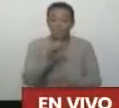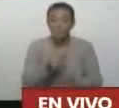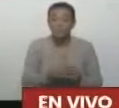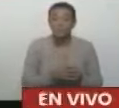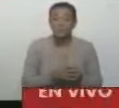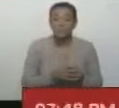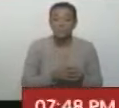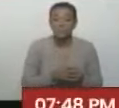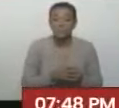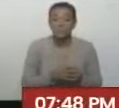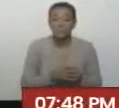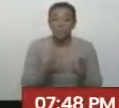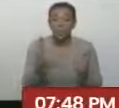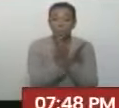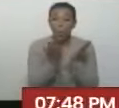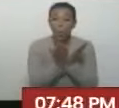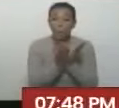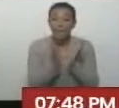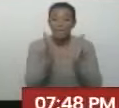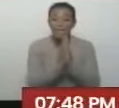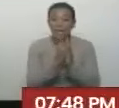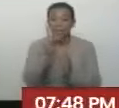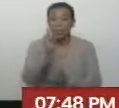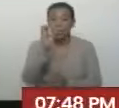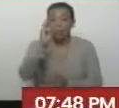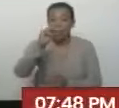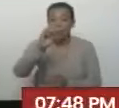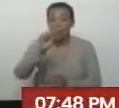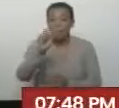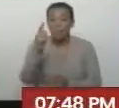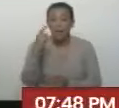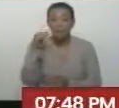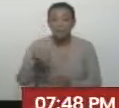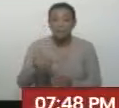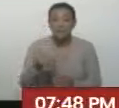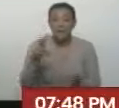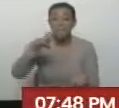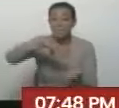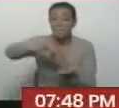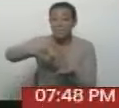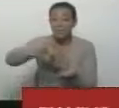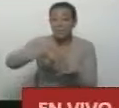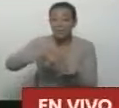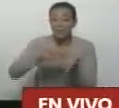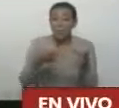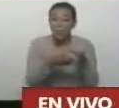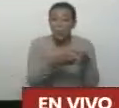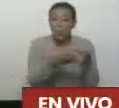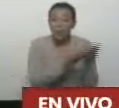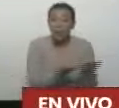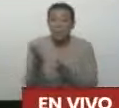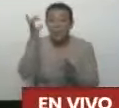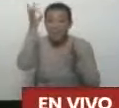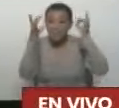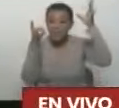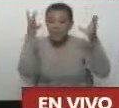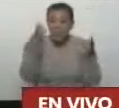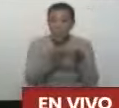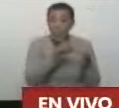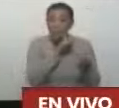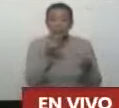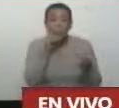correcto. Del Colegio Santo Tomás de Aquino, aquí en Miranda, ¿verdad? El equipo Los Inventores. Vamos a ver